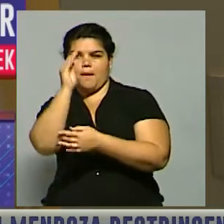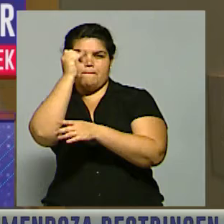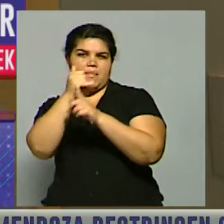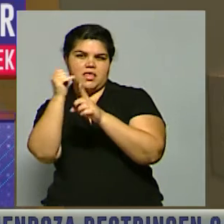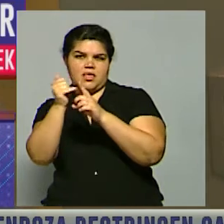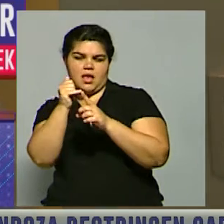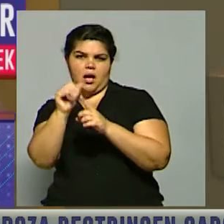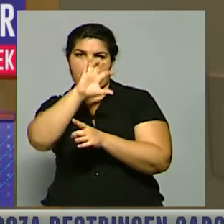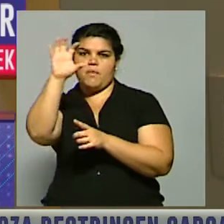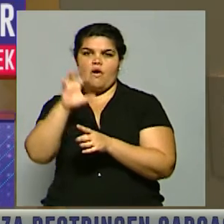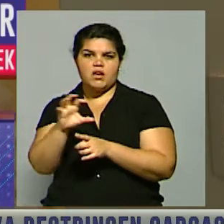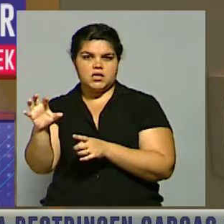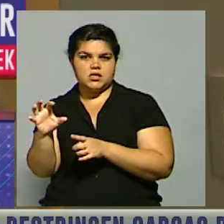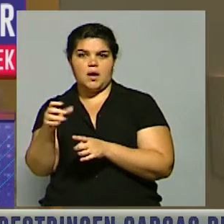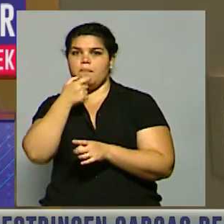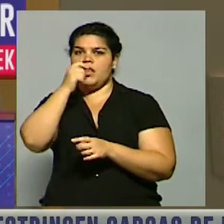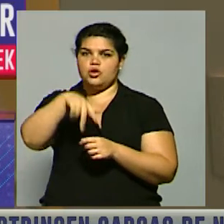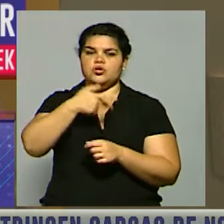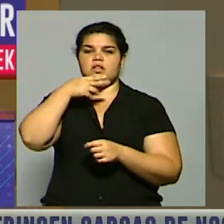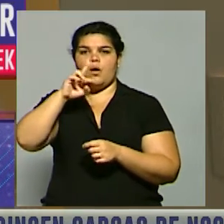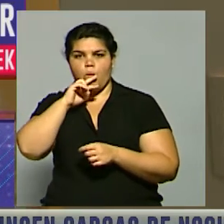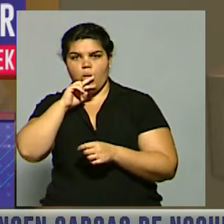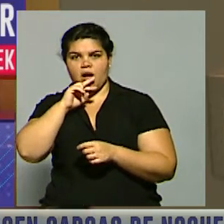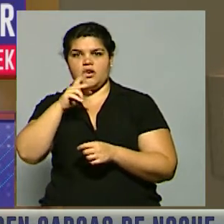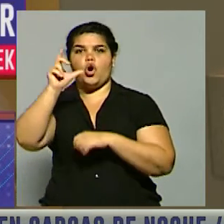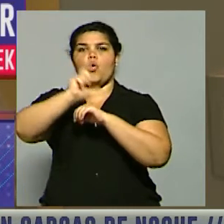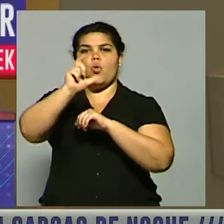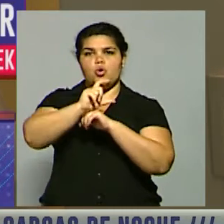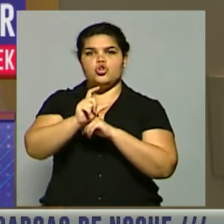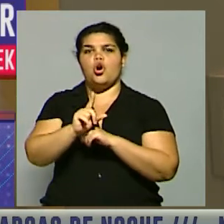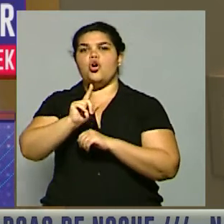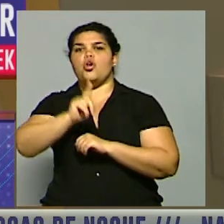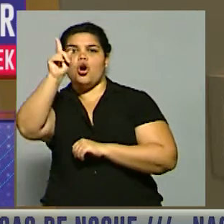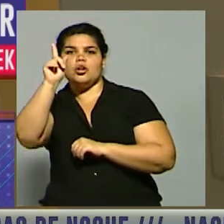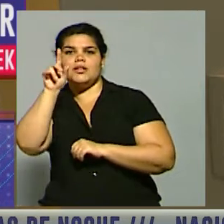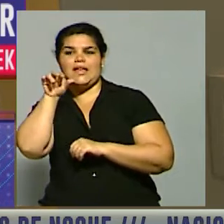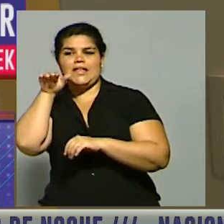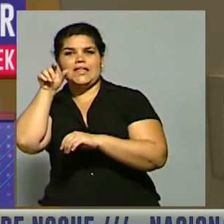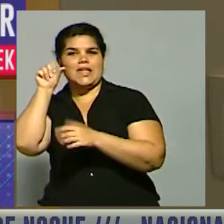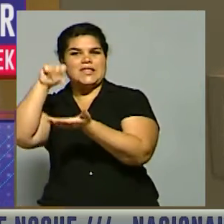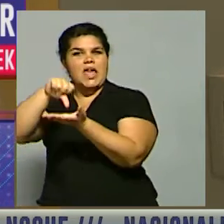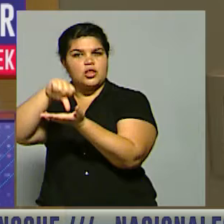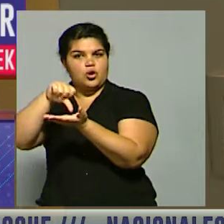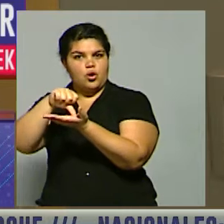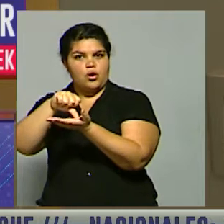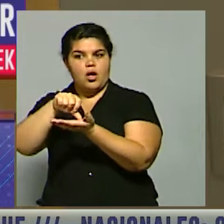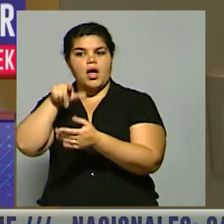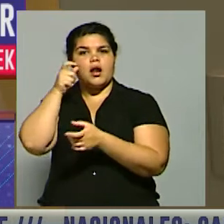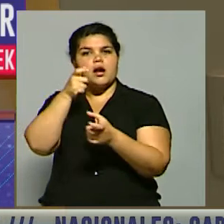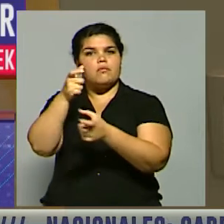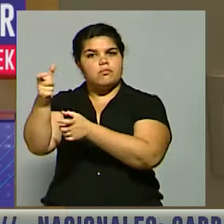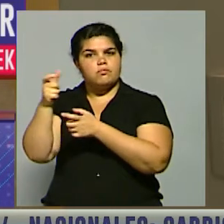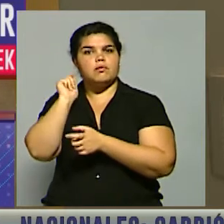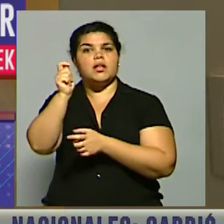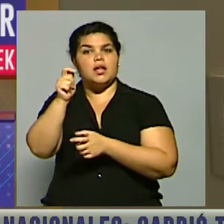provincias de Mendoza, San Juan, todas las provincias de Cuyo, el norte, el centro, estaba controlado por Menéndez.